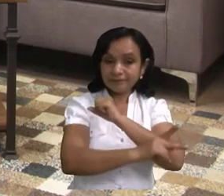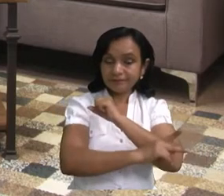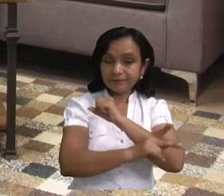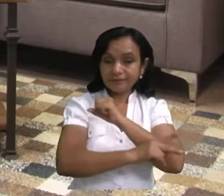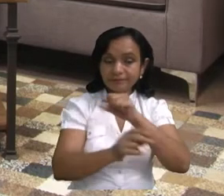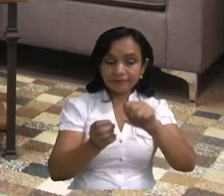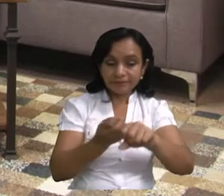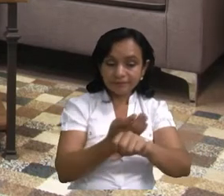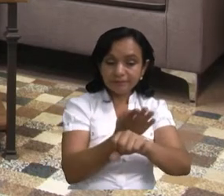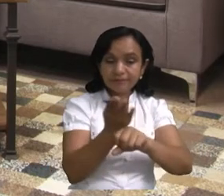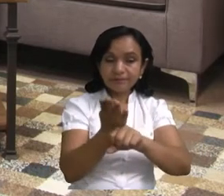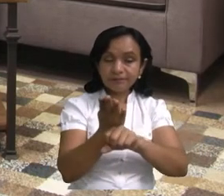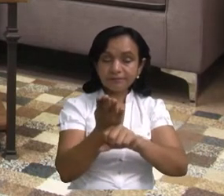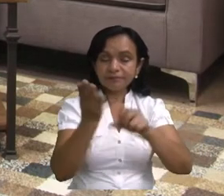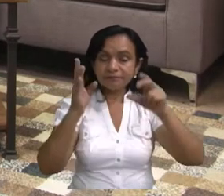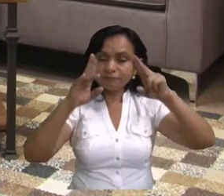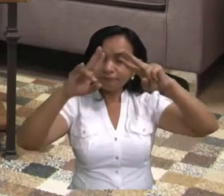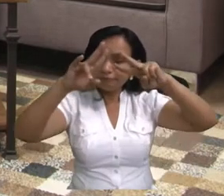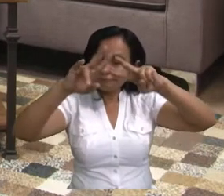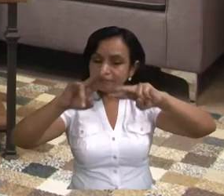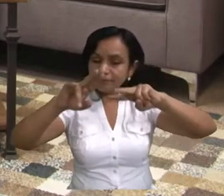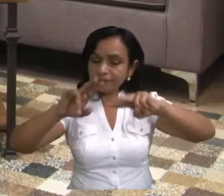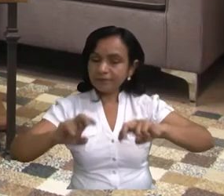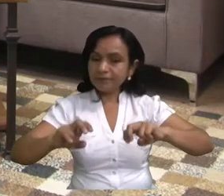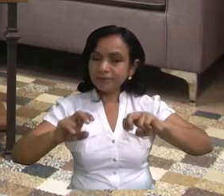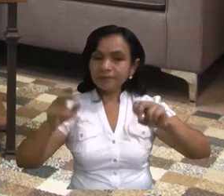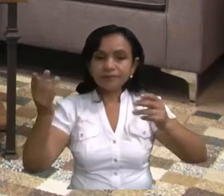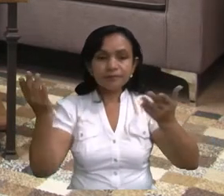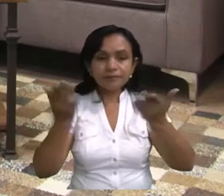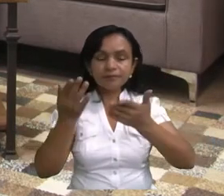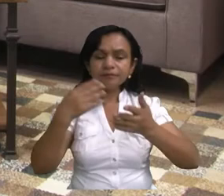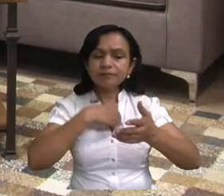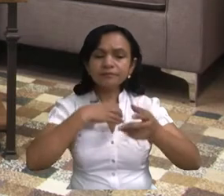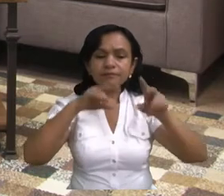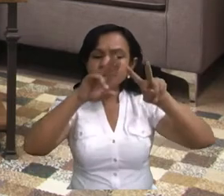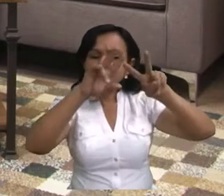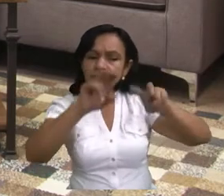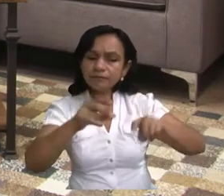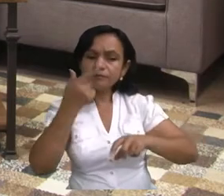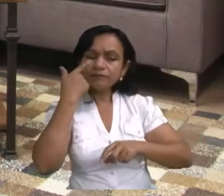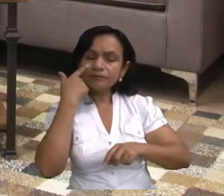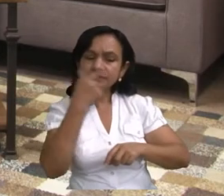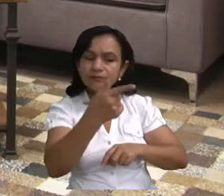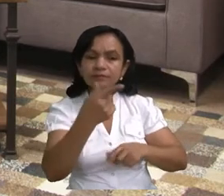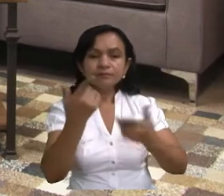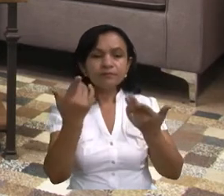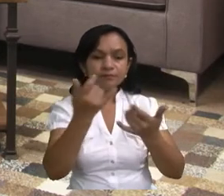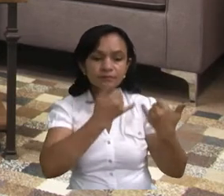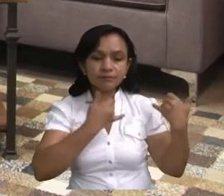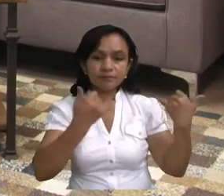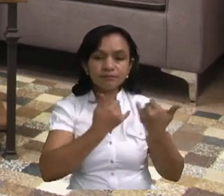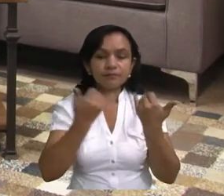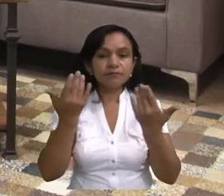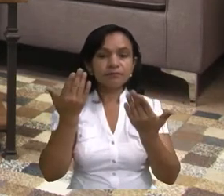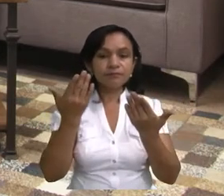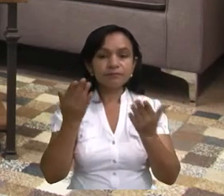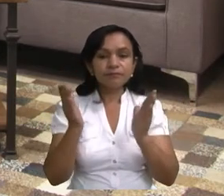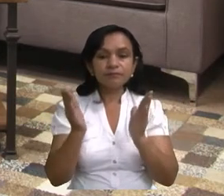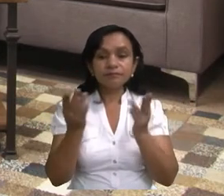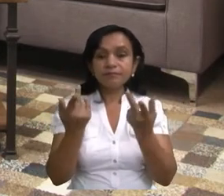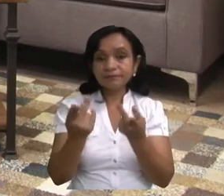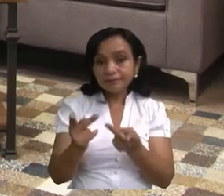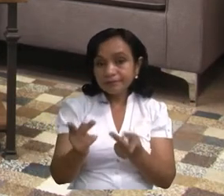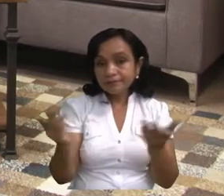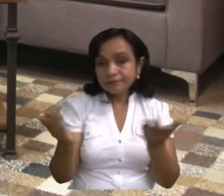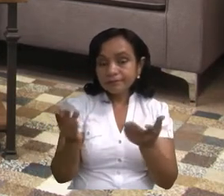Consejo Nacional de Evaluación y Acreditación los procesos de evaluación para acreditarnos las instituciones. Sin embargo,